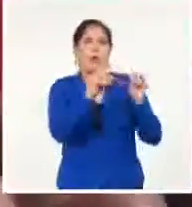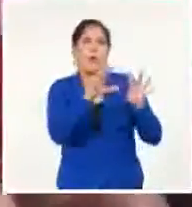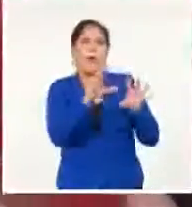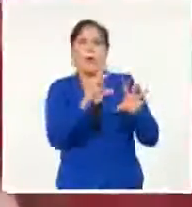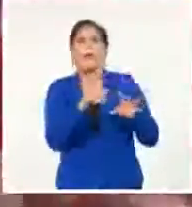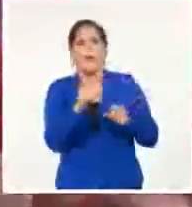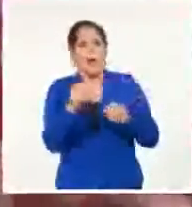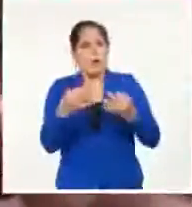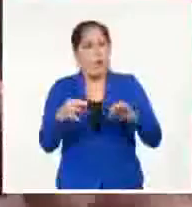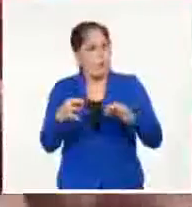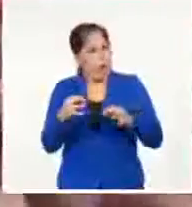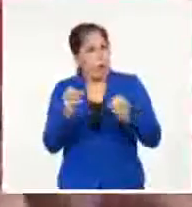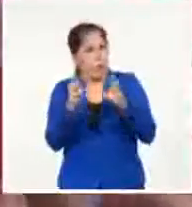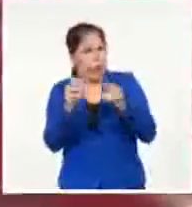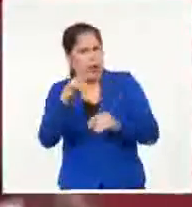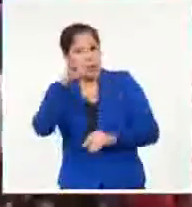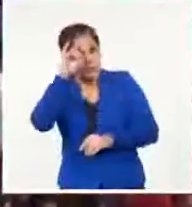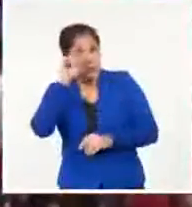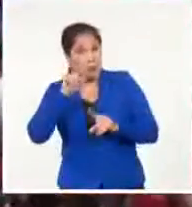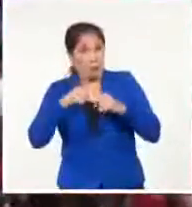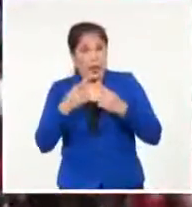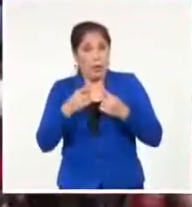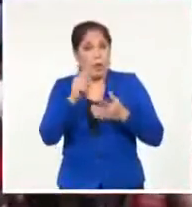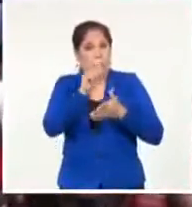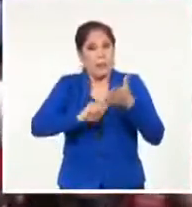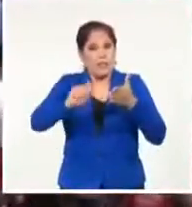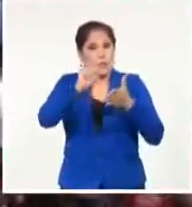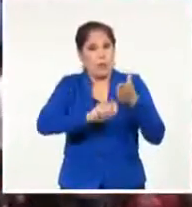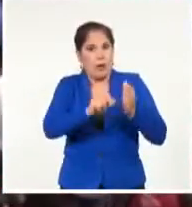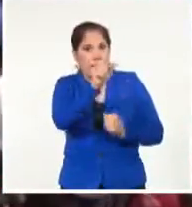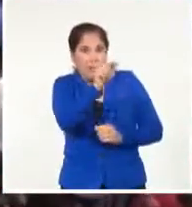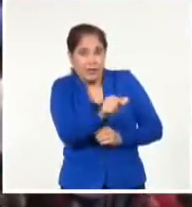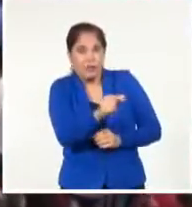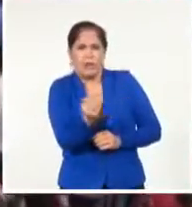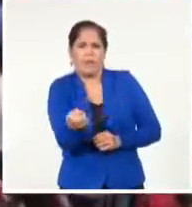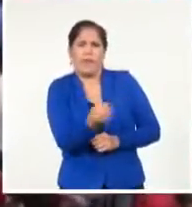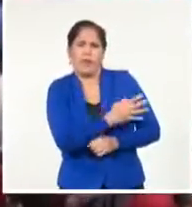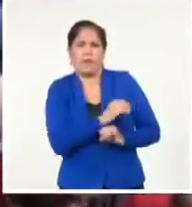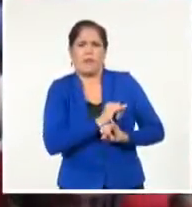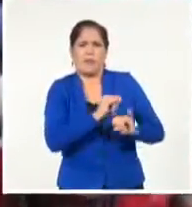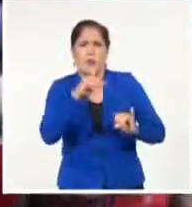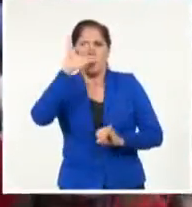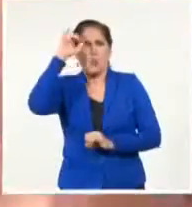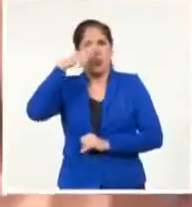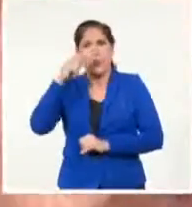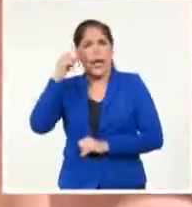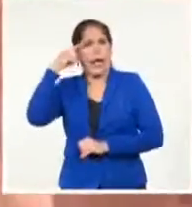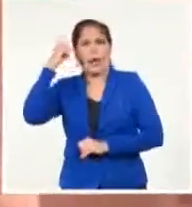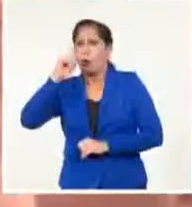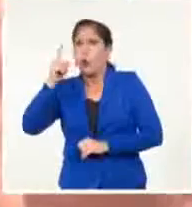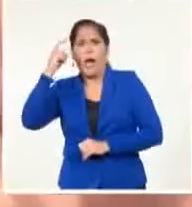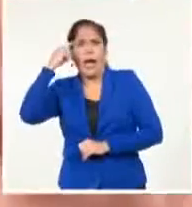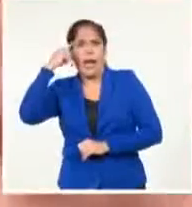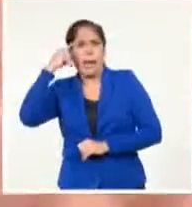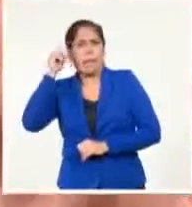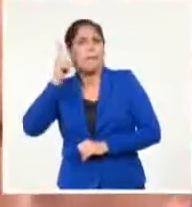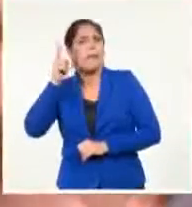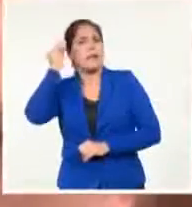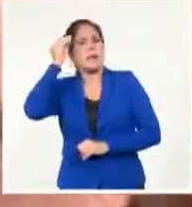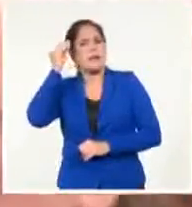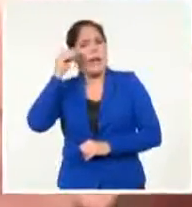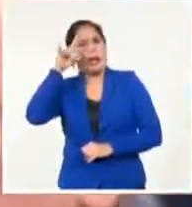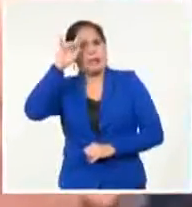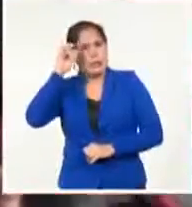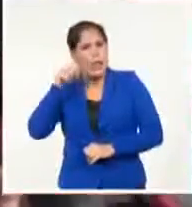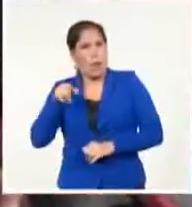irregular que intenta inculcar en el elector la falsa información de que Lula no es inocente por medio del uso de